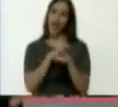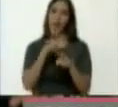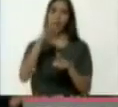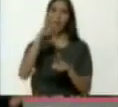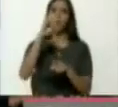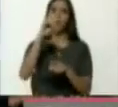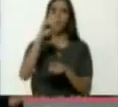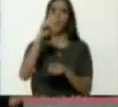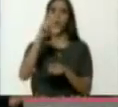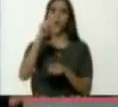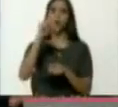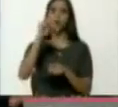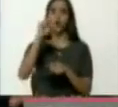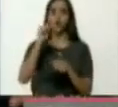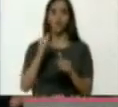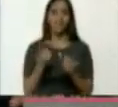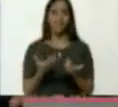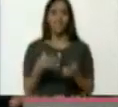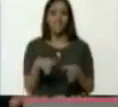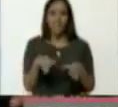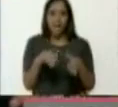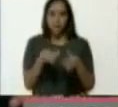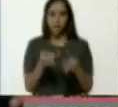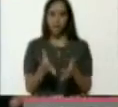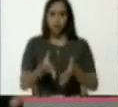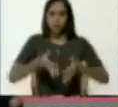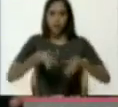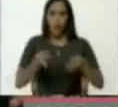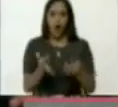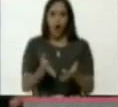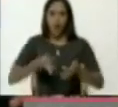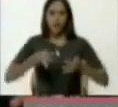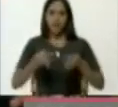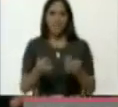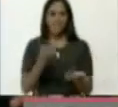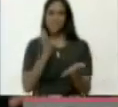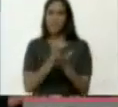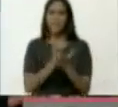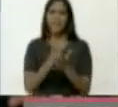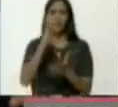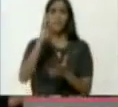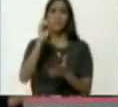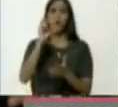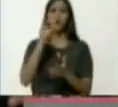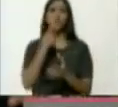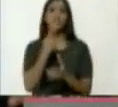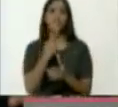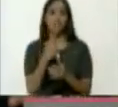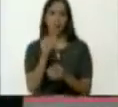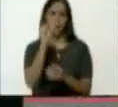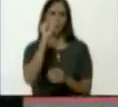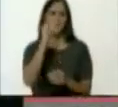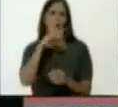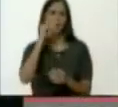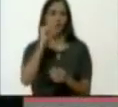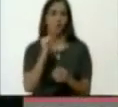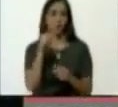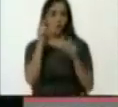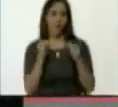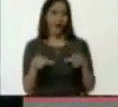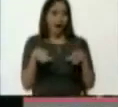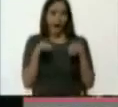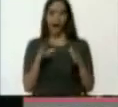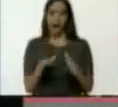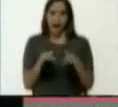se excita, que tiene orgasmos o multiorgasmos cada vez que Bolton dice, le queda poco a Nicolás Maduro, ya